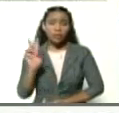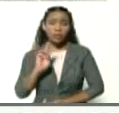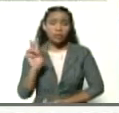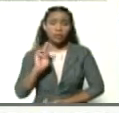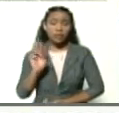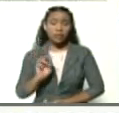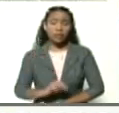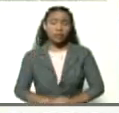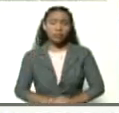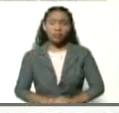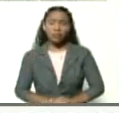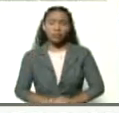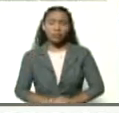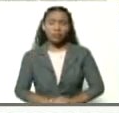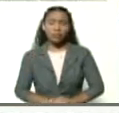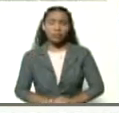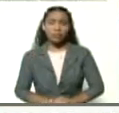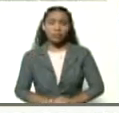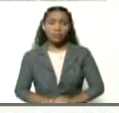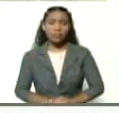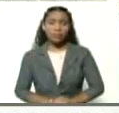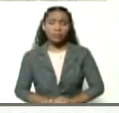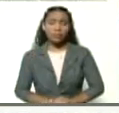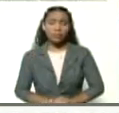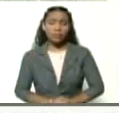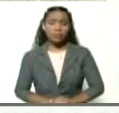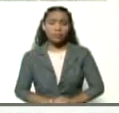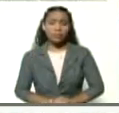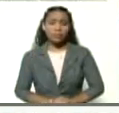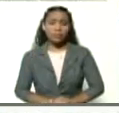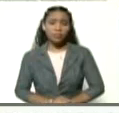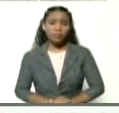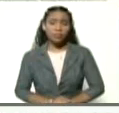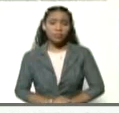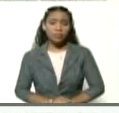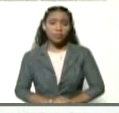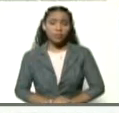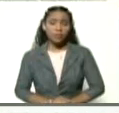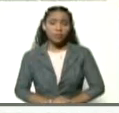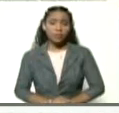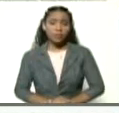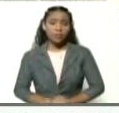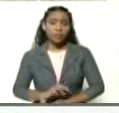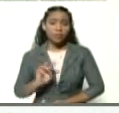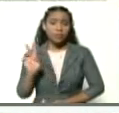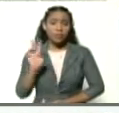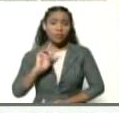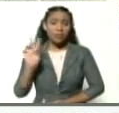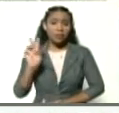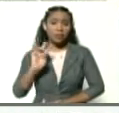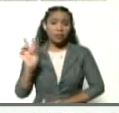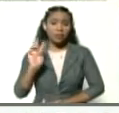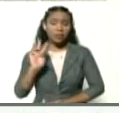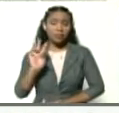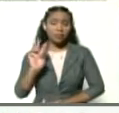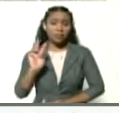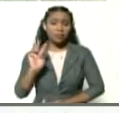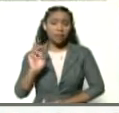mejores tratamientos del mundo para el coronavirus. Que en Venezuela los tratamientos son